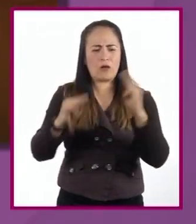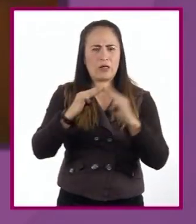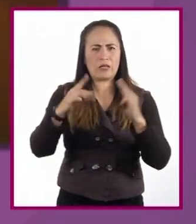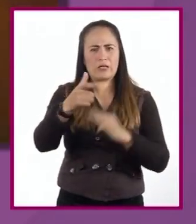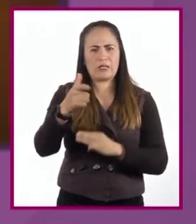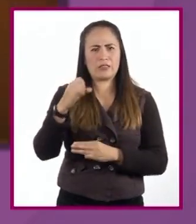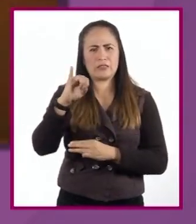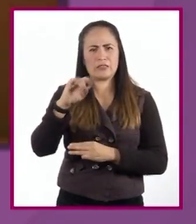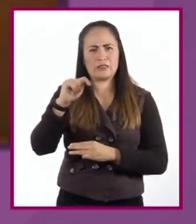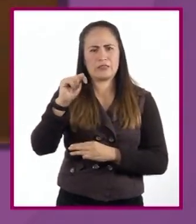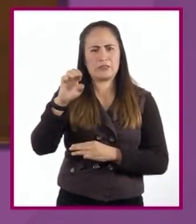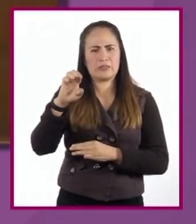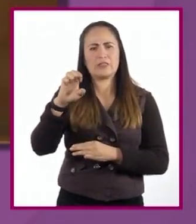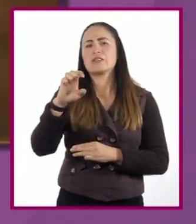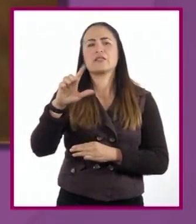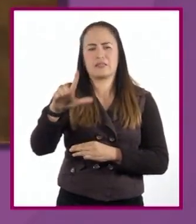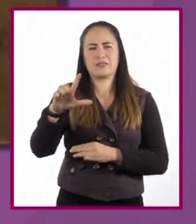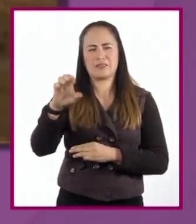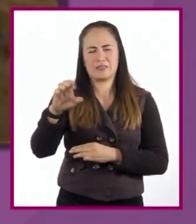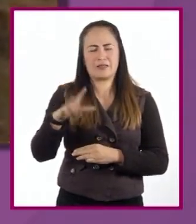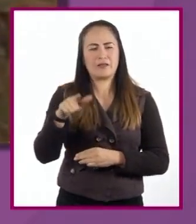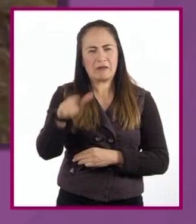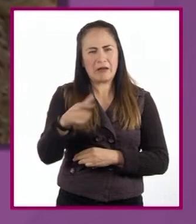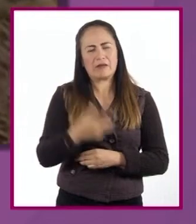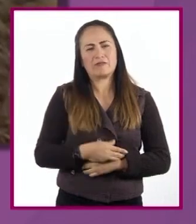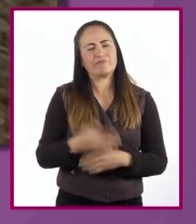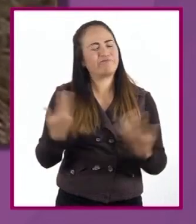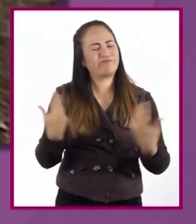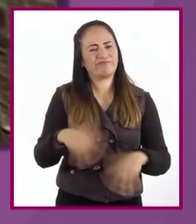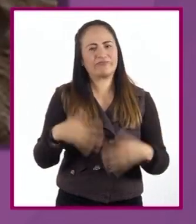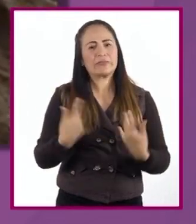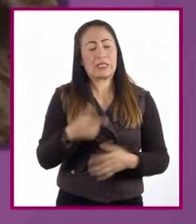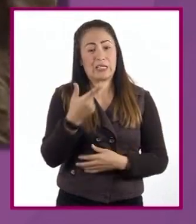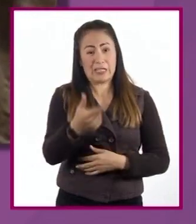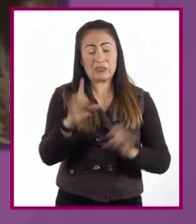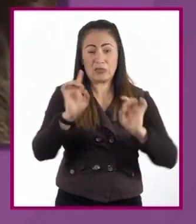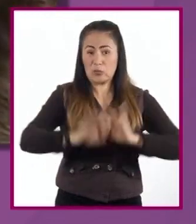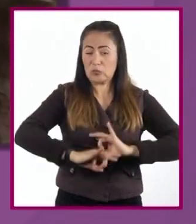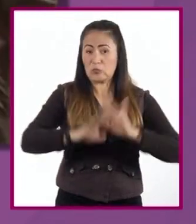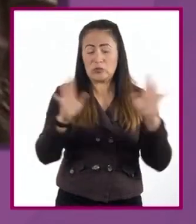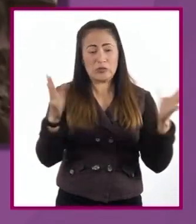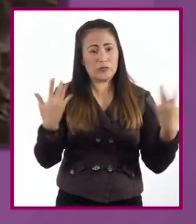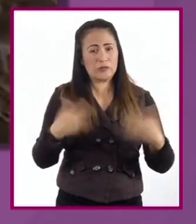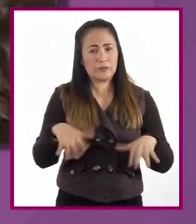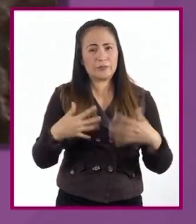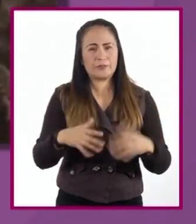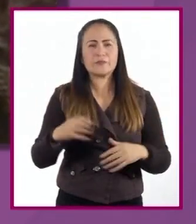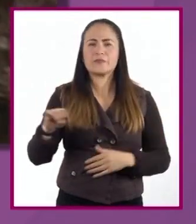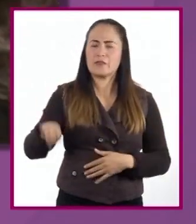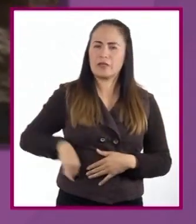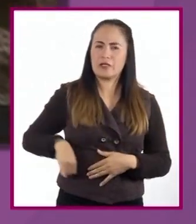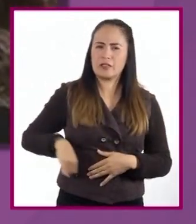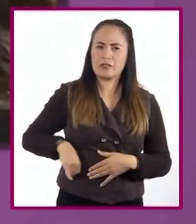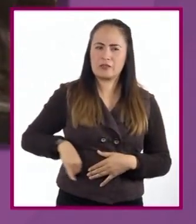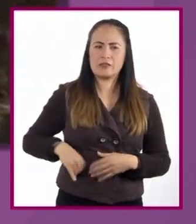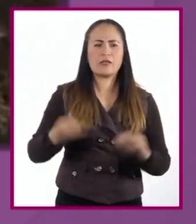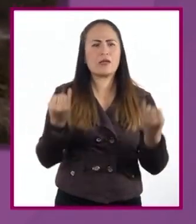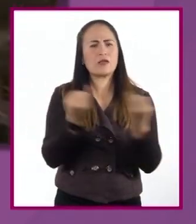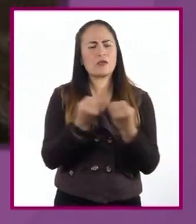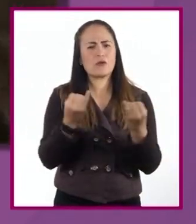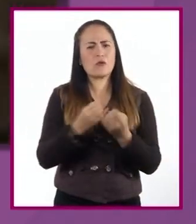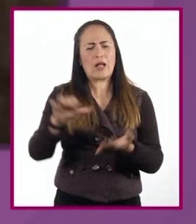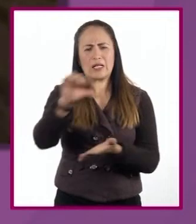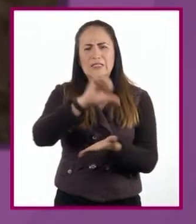del Chisinautzin en la parte sur de la cuenca, ¿no? Va a ser una cosa sumamente interesante. Y además vamos a tener distribuido todo lo que era el